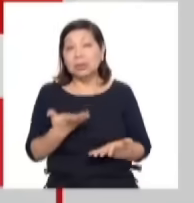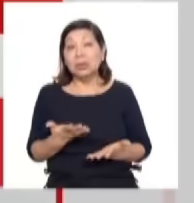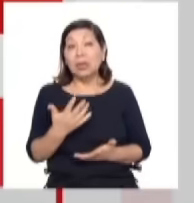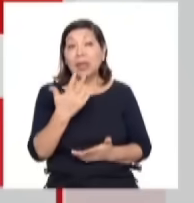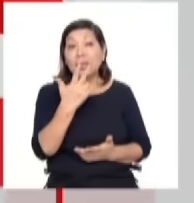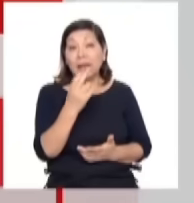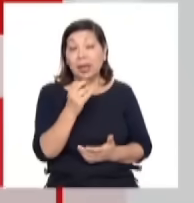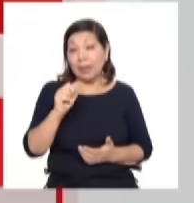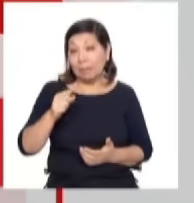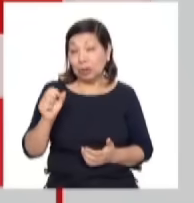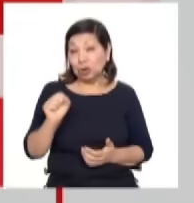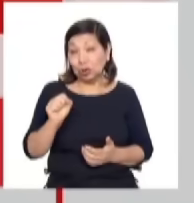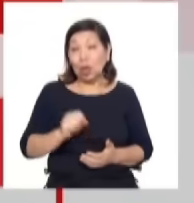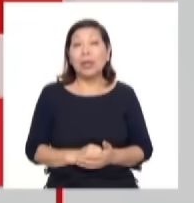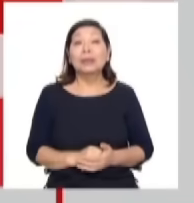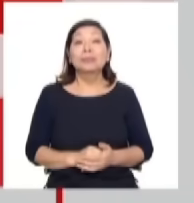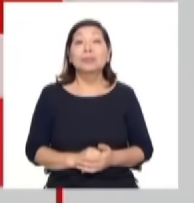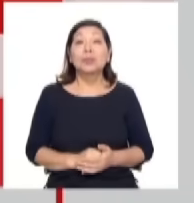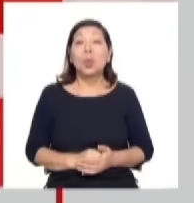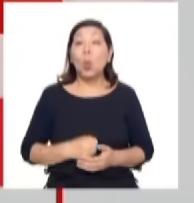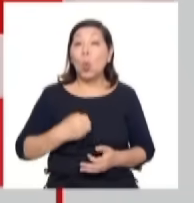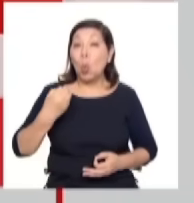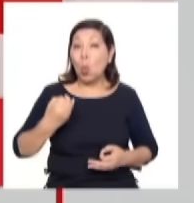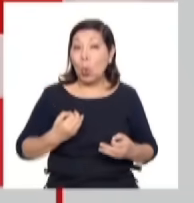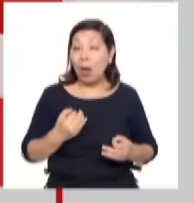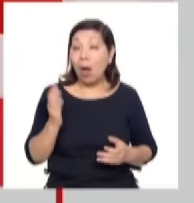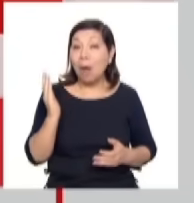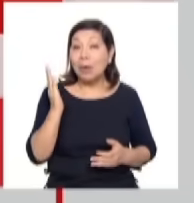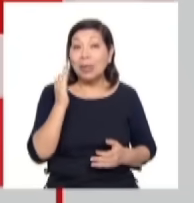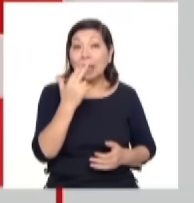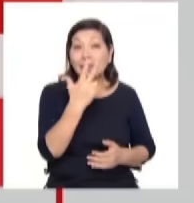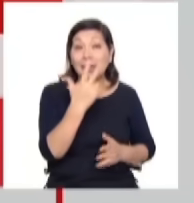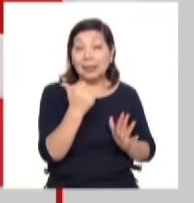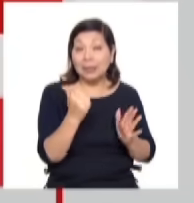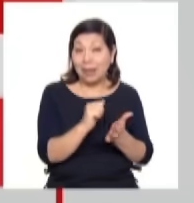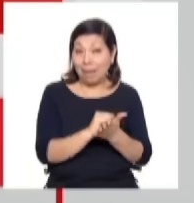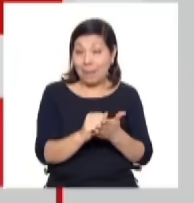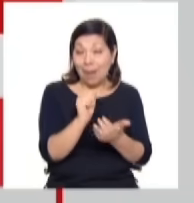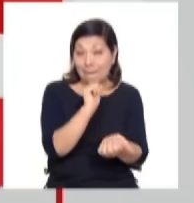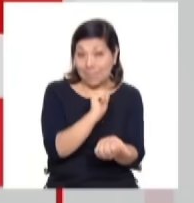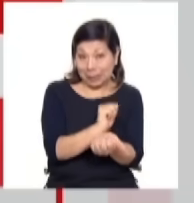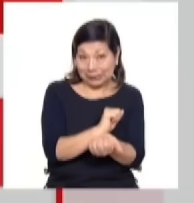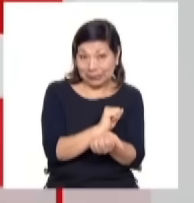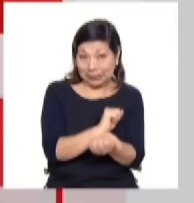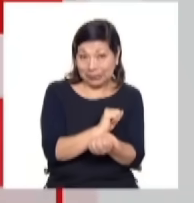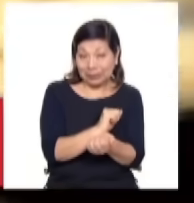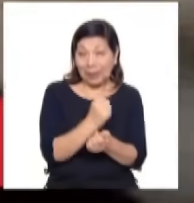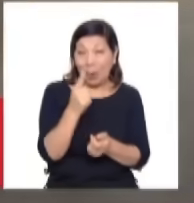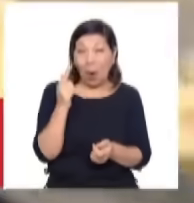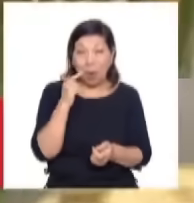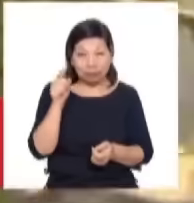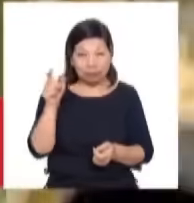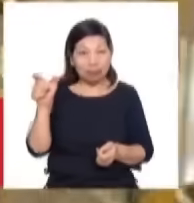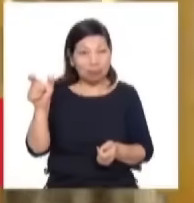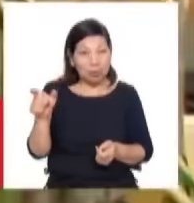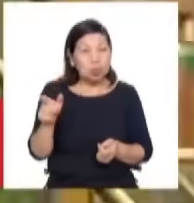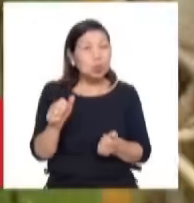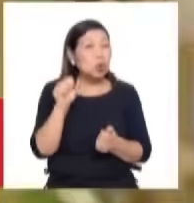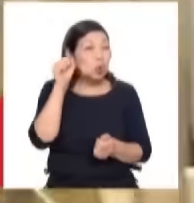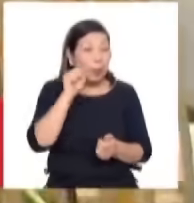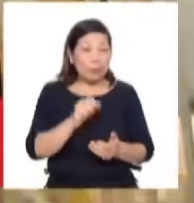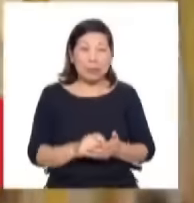de 30.000 soles. El Poder Judicial había ordenado 36 meses de prisión preventiva para Fray Vázquez